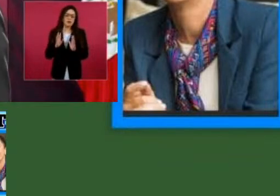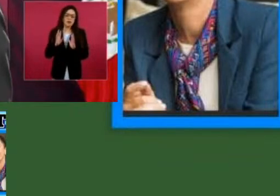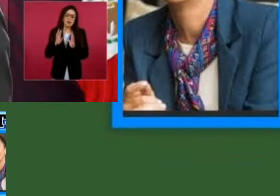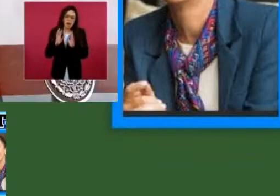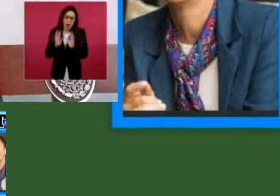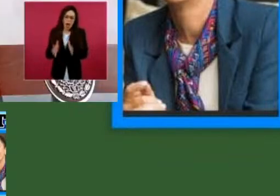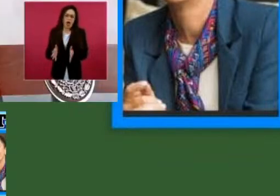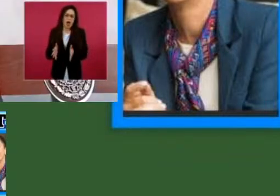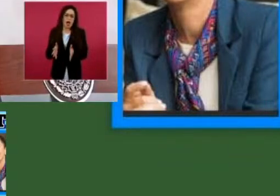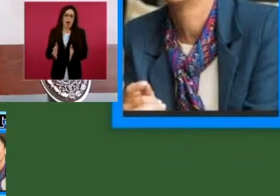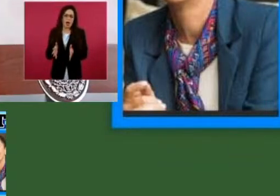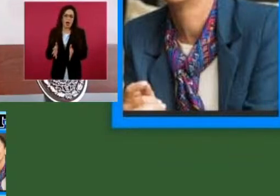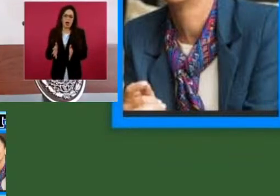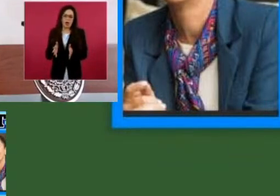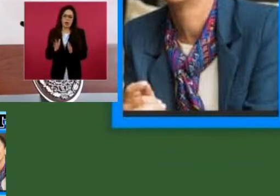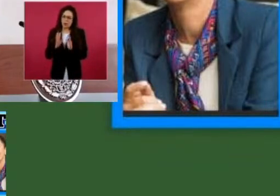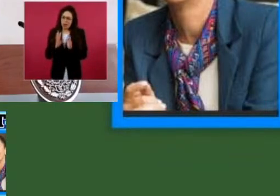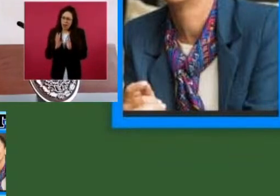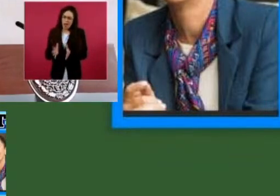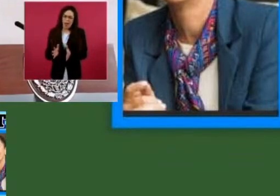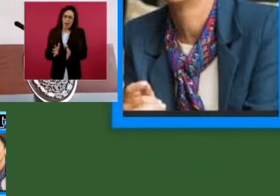dejen